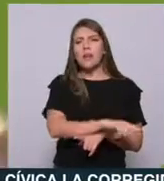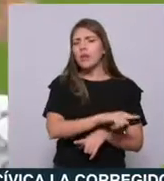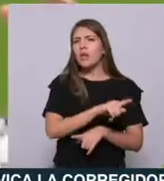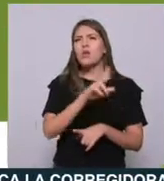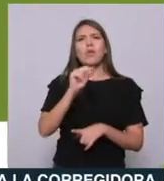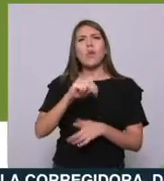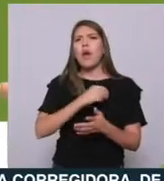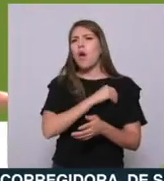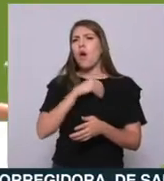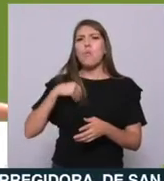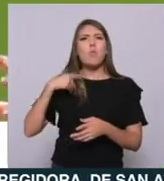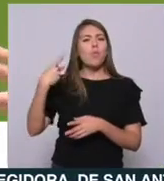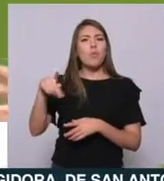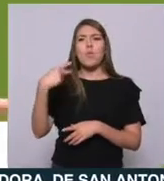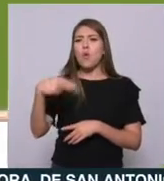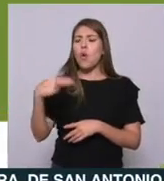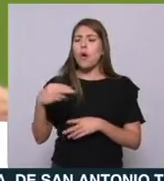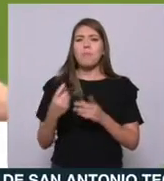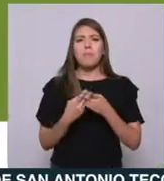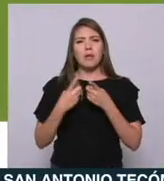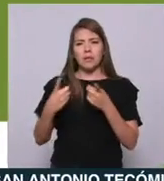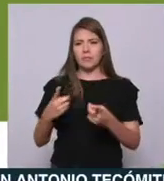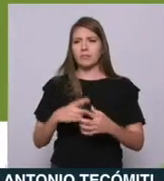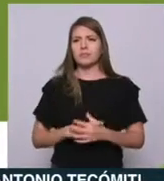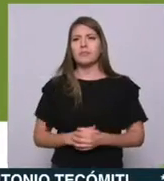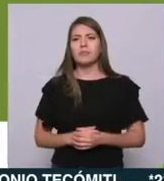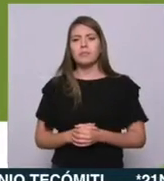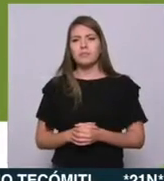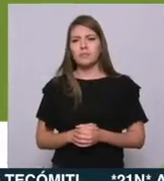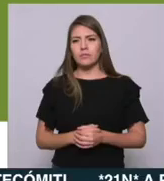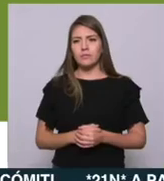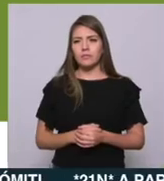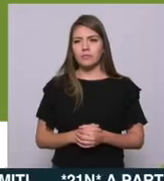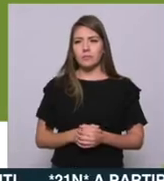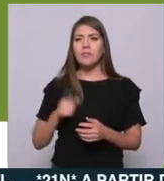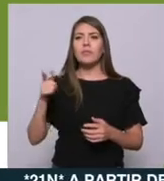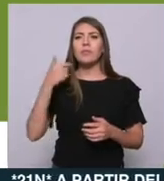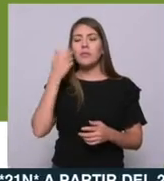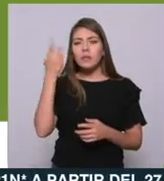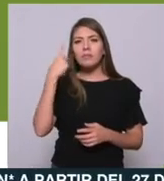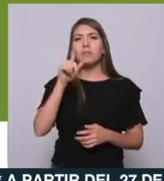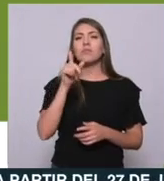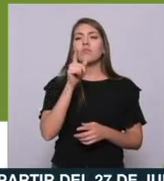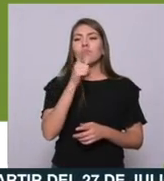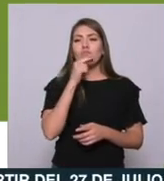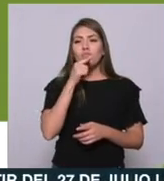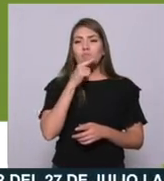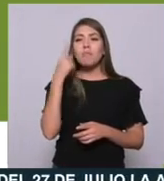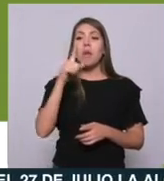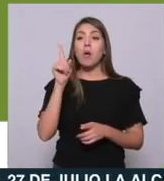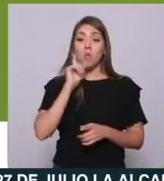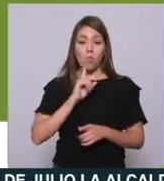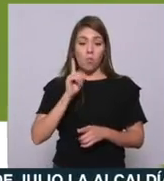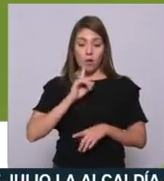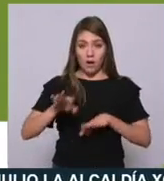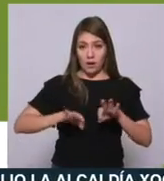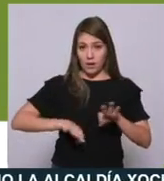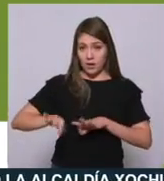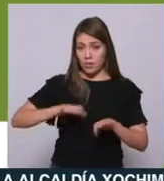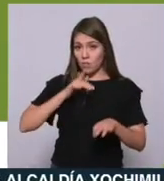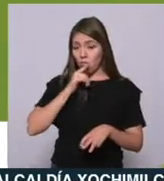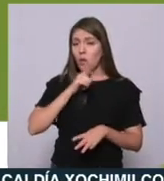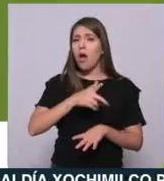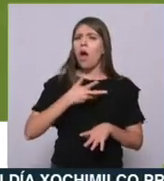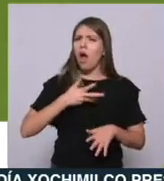sacando fuera del cuerpo de la policía. ¿Por qué? Para que haya la confianza de parte de la mujer policía o de parte del